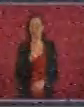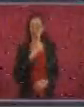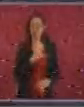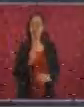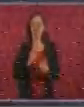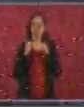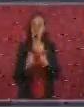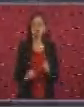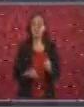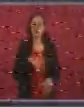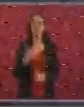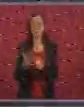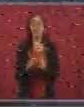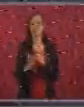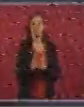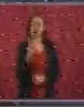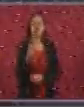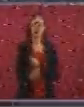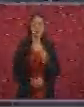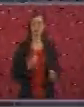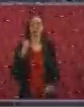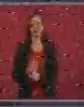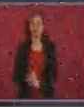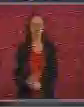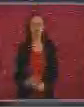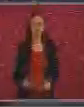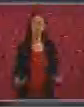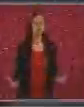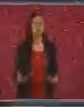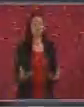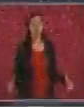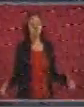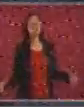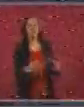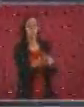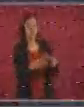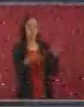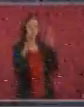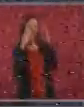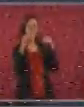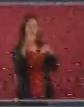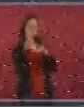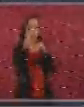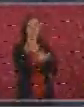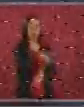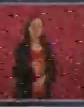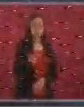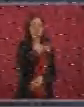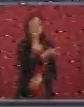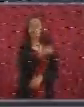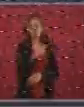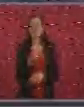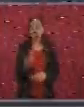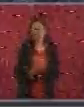pasado proceso electoral no se vio. No se siente, no se ve. Y lo que vemos es confrontaciones, ¿no? Que de